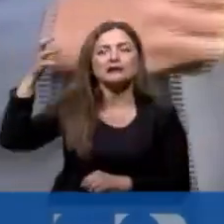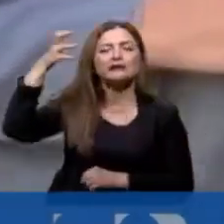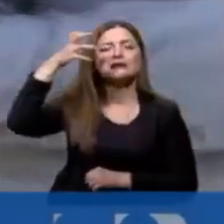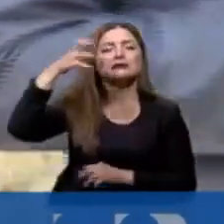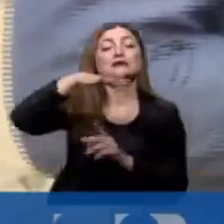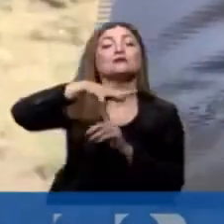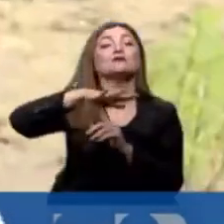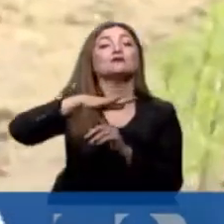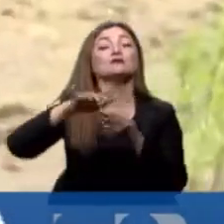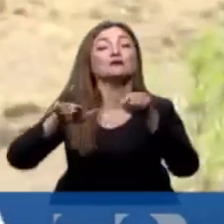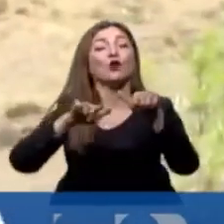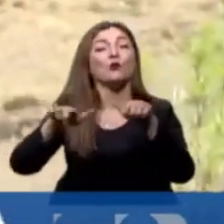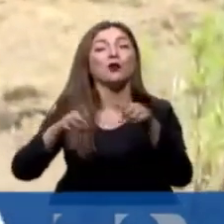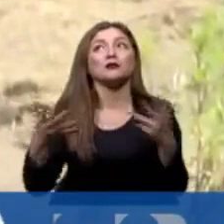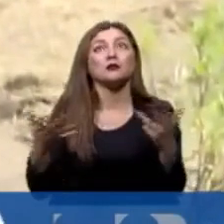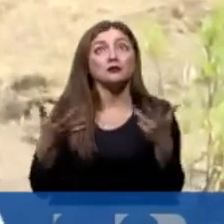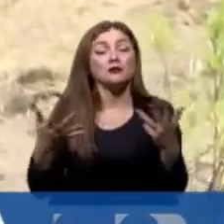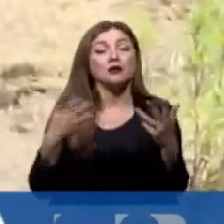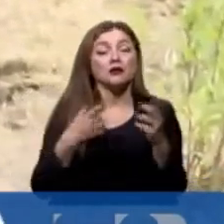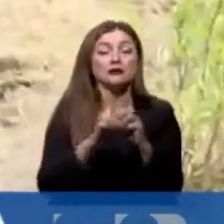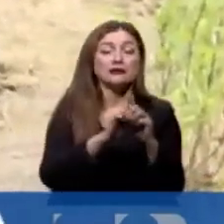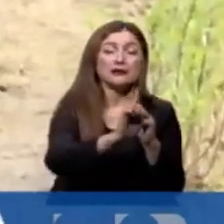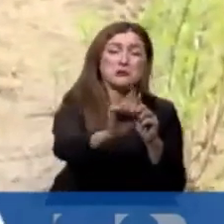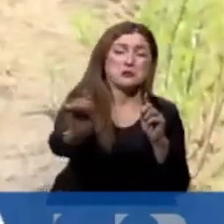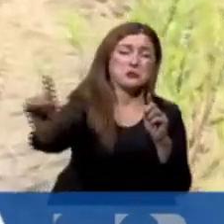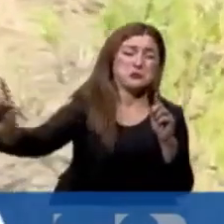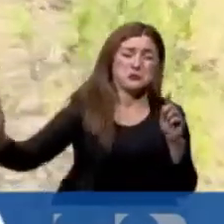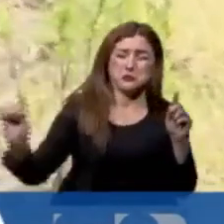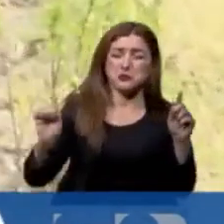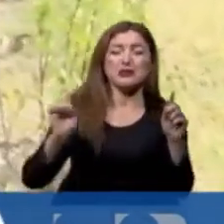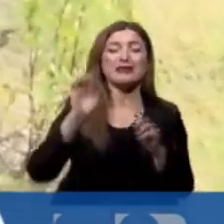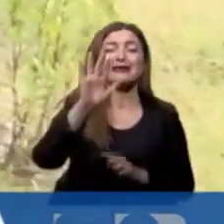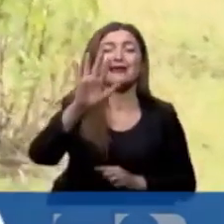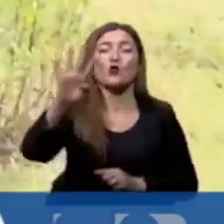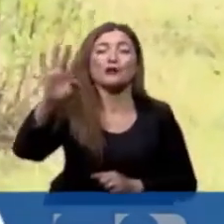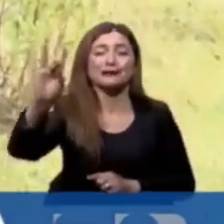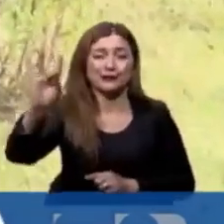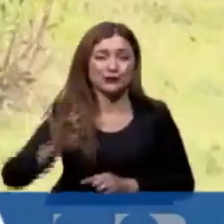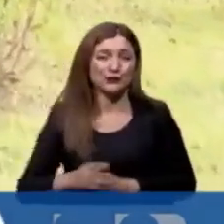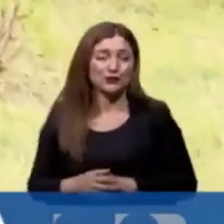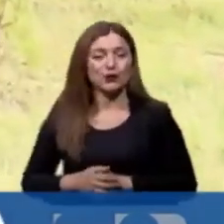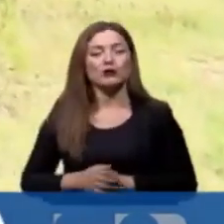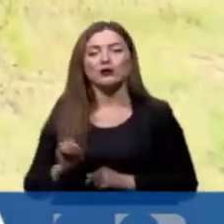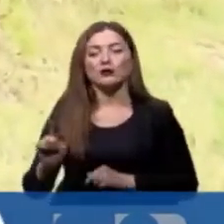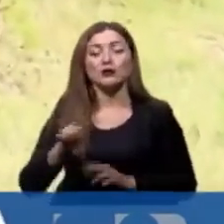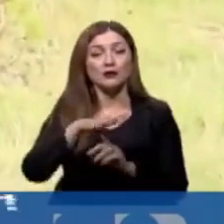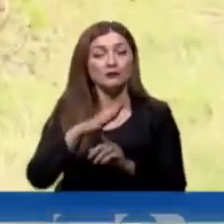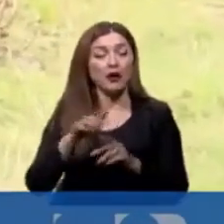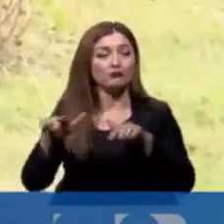en el Parque Huanguiltagua, que tiene aproximadamente 548 hectáreas, este parque metropolitano, y